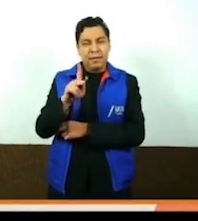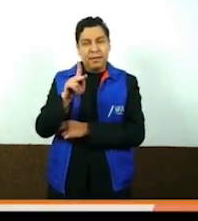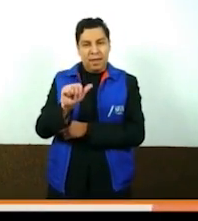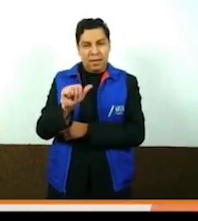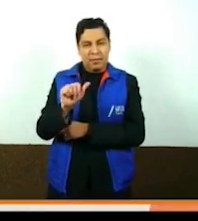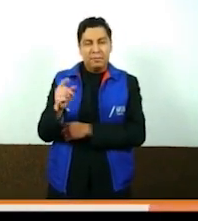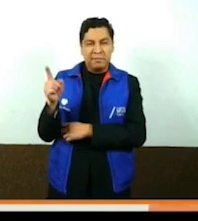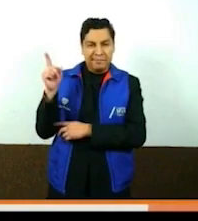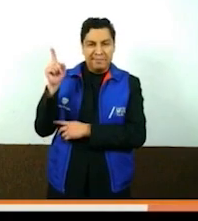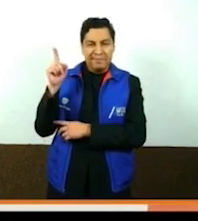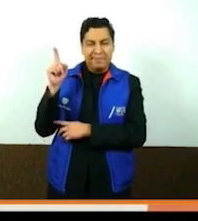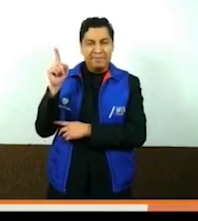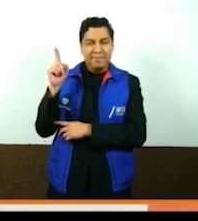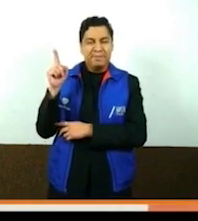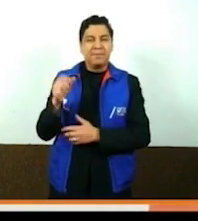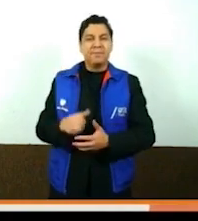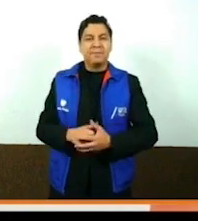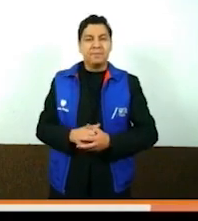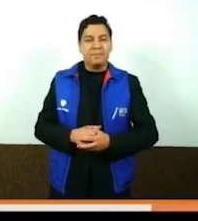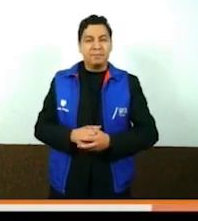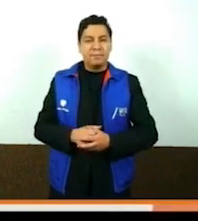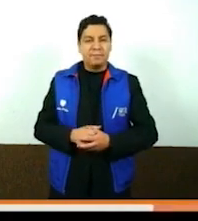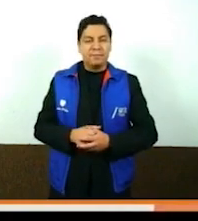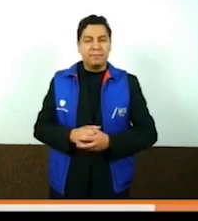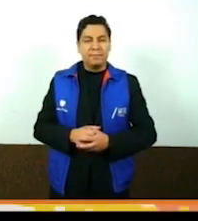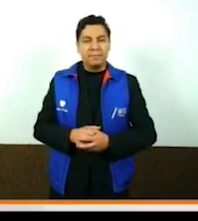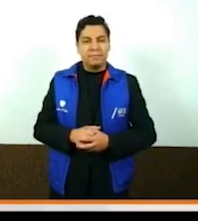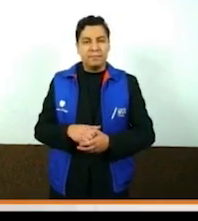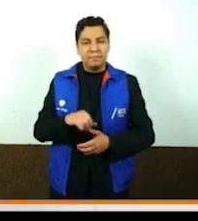Erika Meneses García,